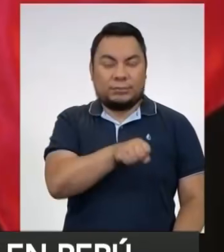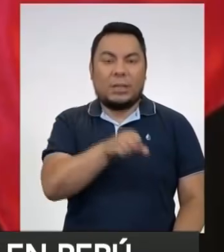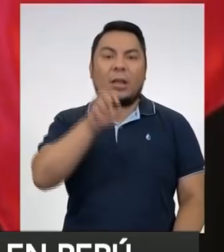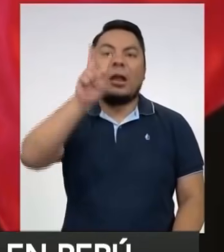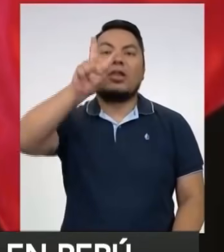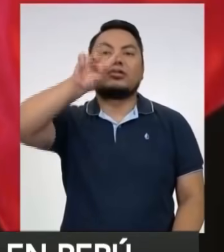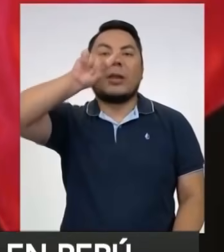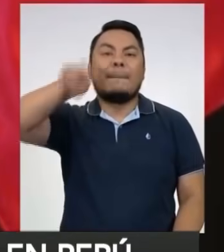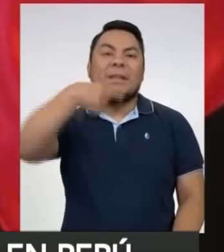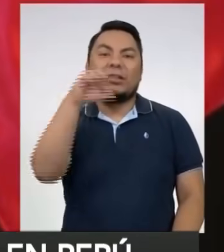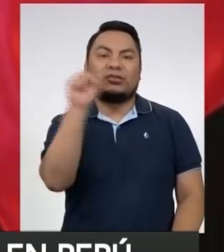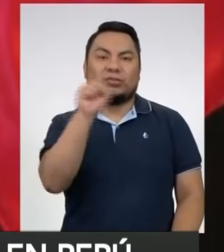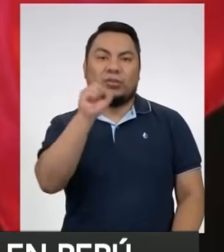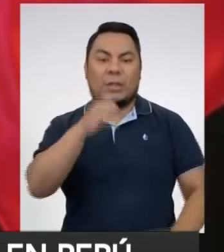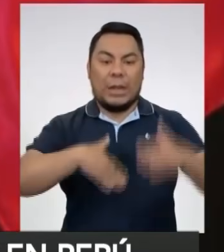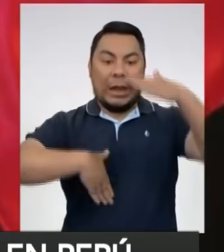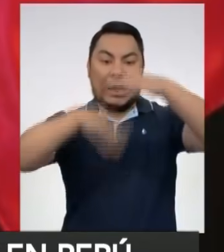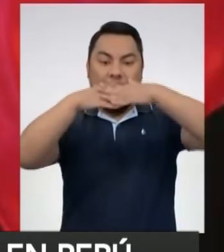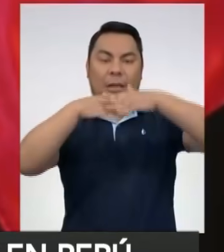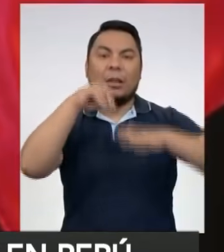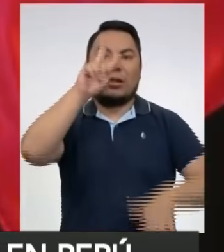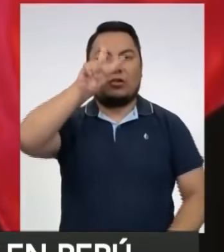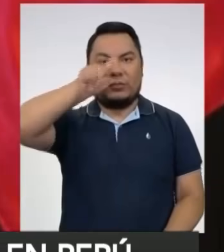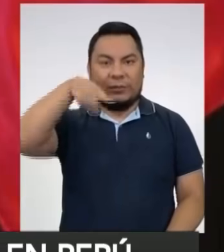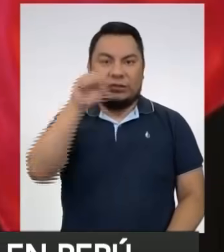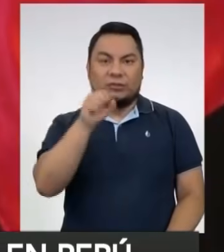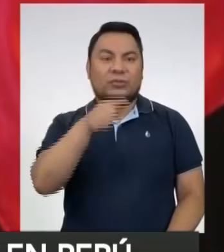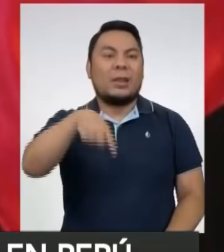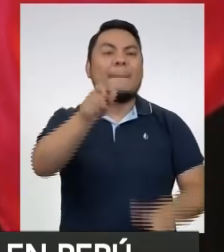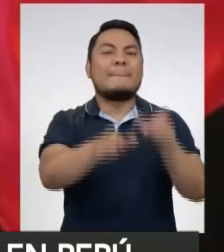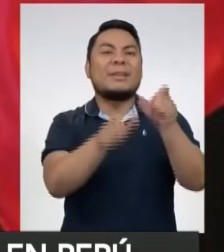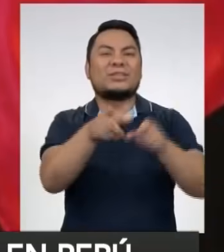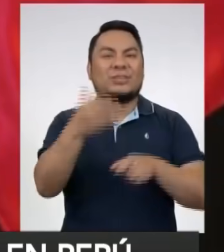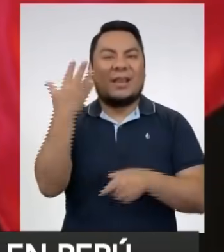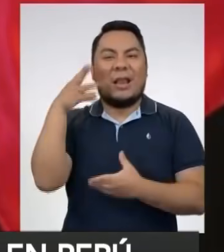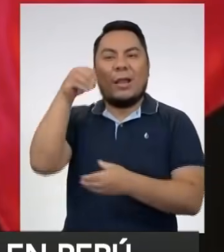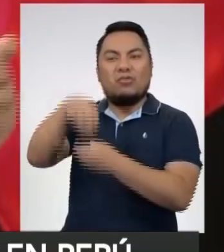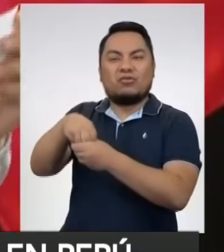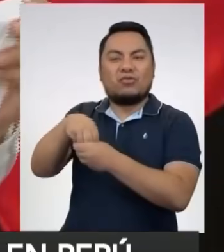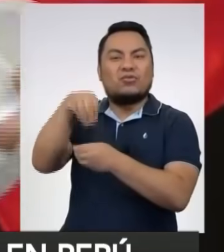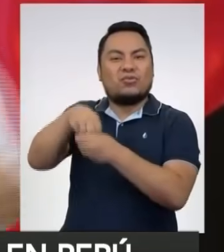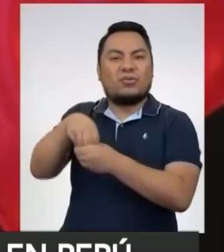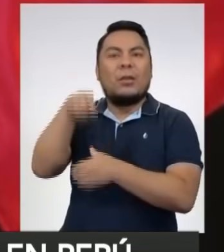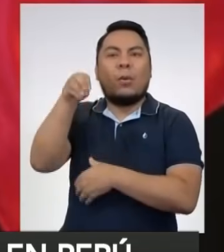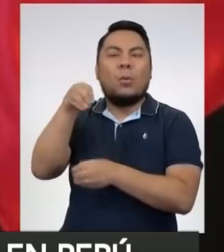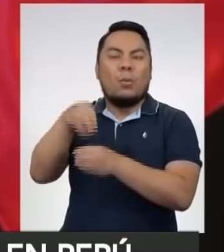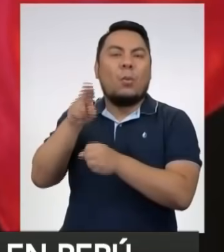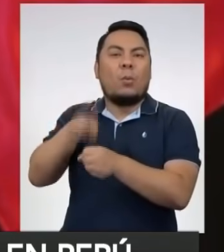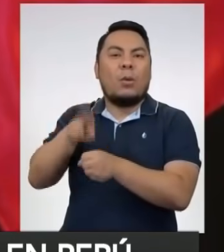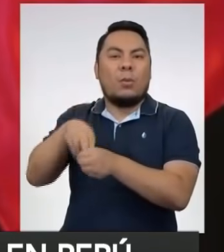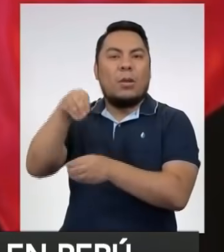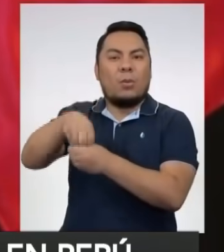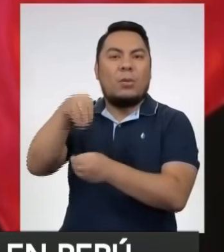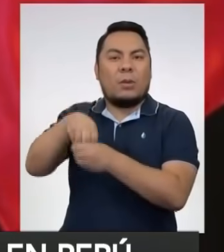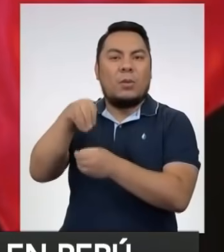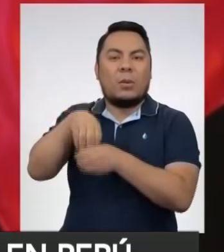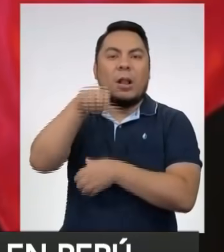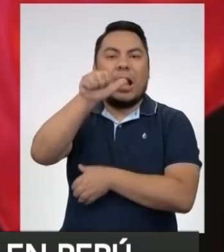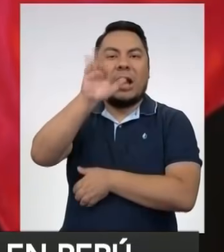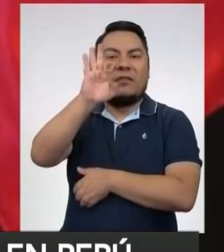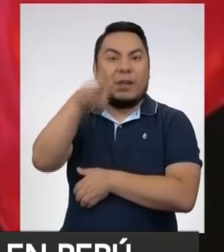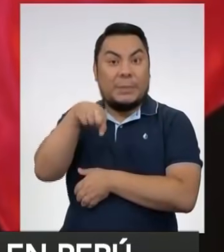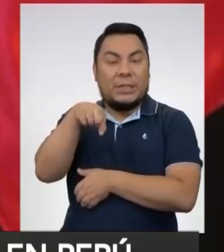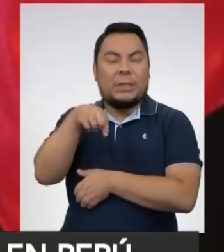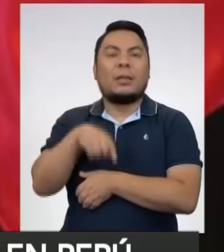2.000 soles, hasta 2.000 soles. La única restricción, y acá está en la norma, acá está en